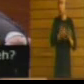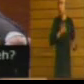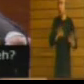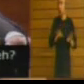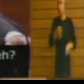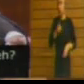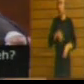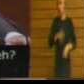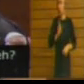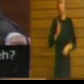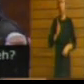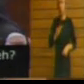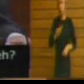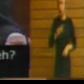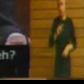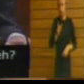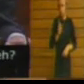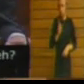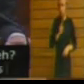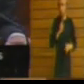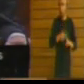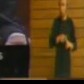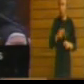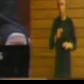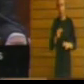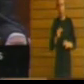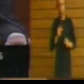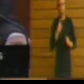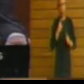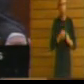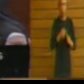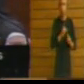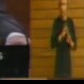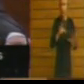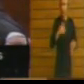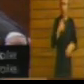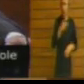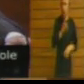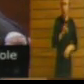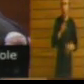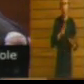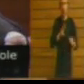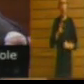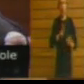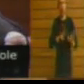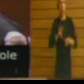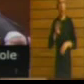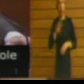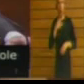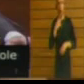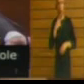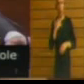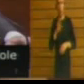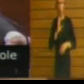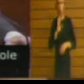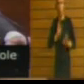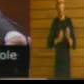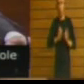poner nombres y apellidos, pero diciéndole el 83 o el 84 le diremos que el